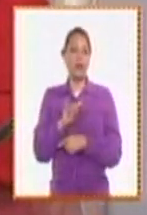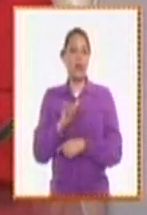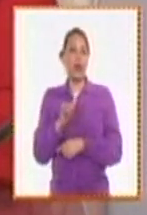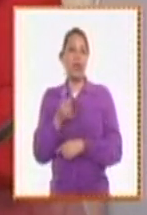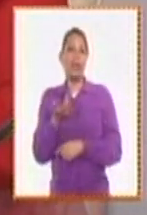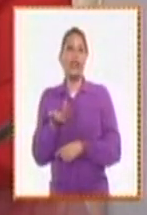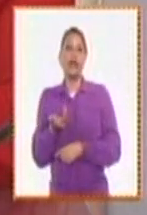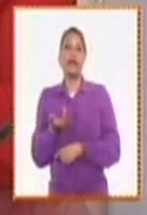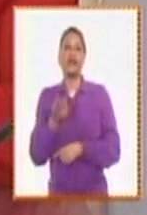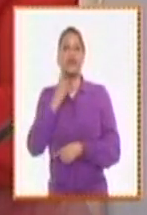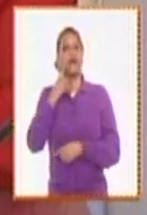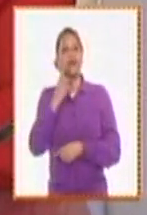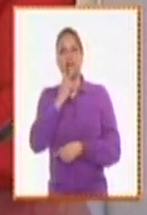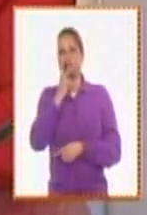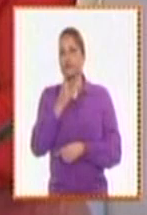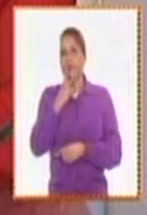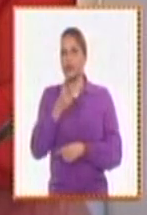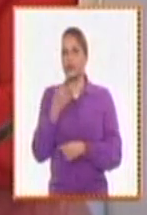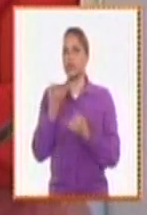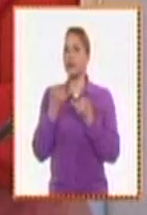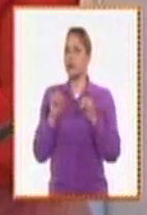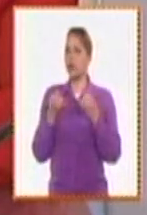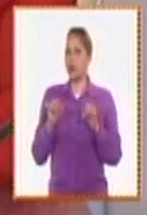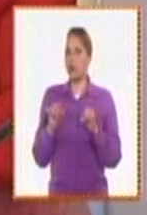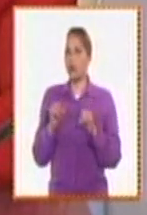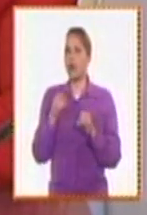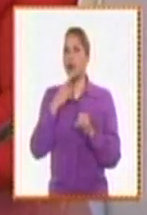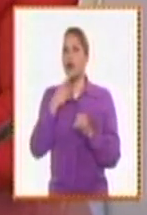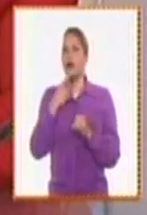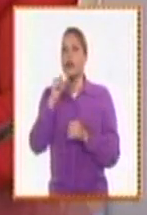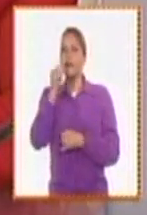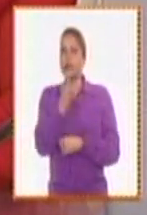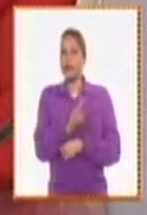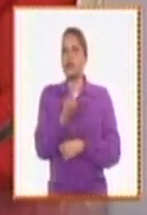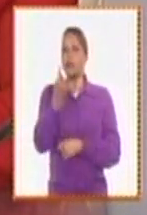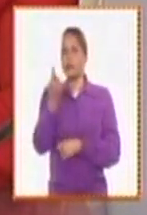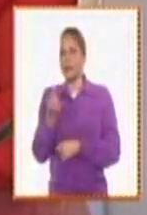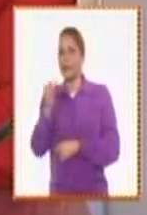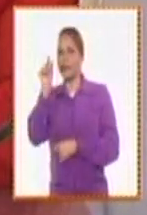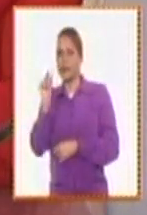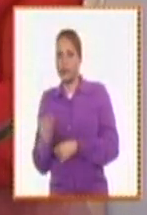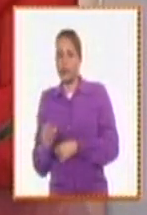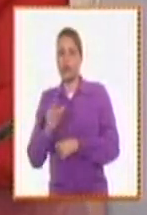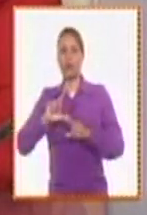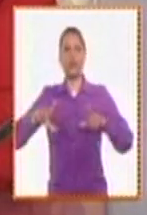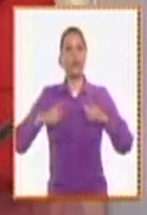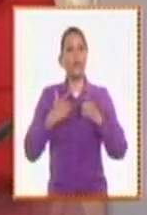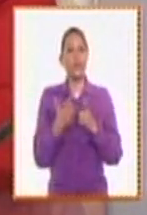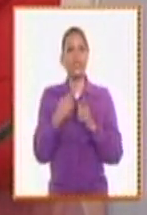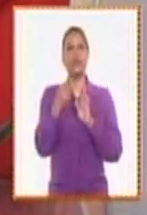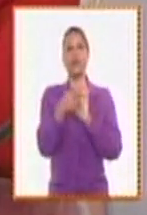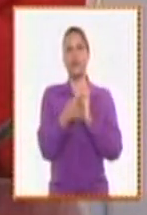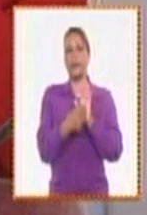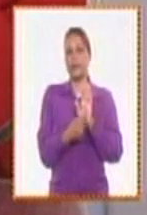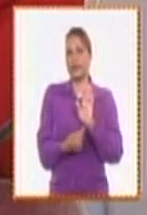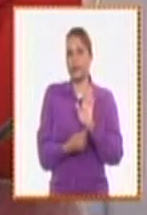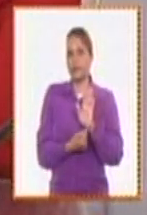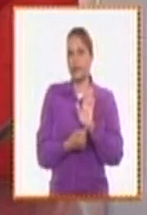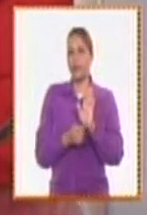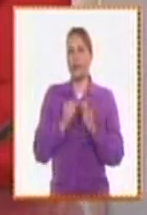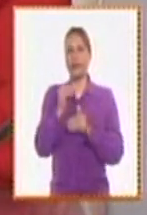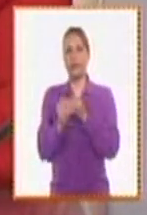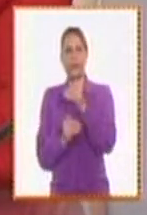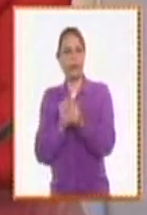a desatender la individualización, el caso a caso, el cumplimiento de los principios que informan el debido proceso de los que